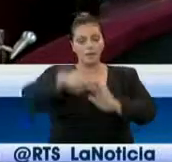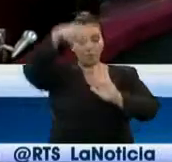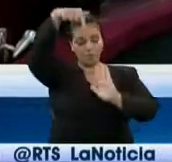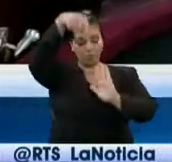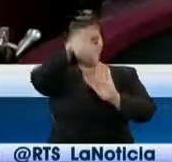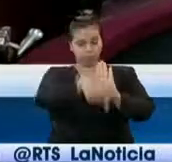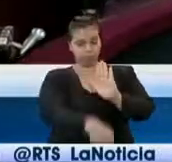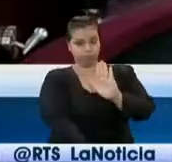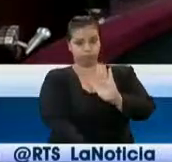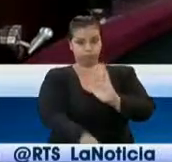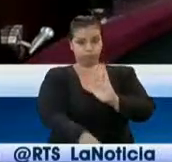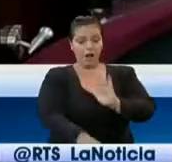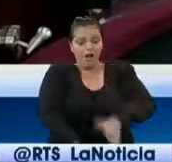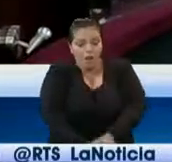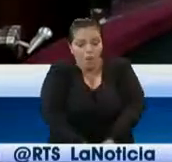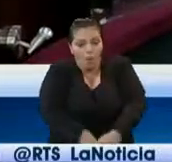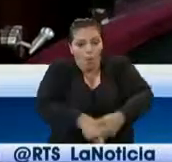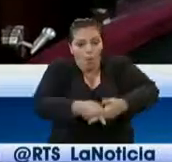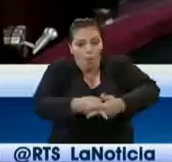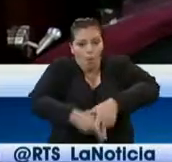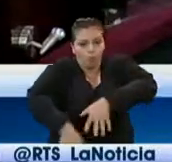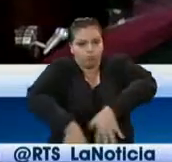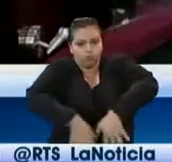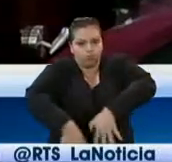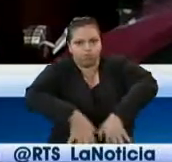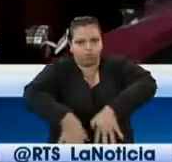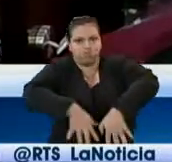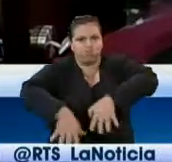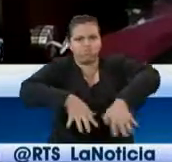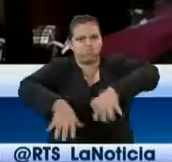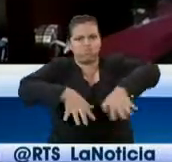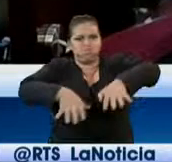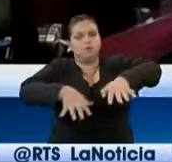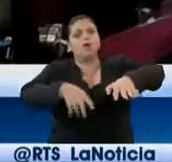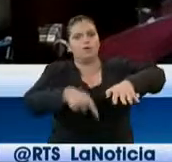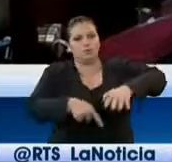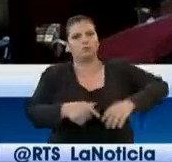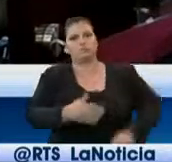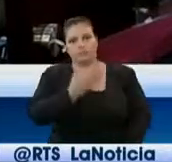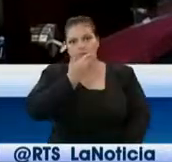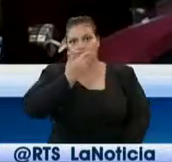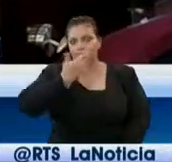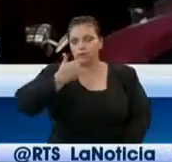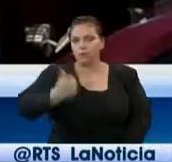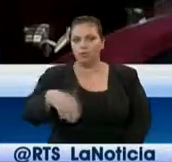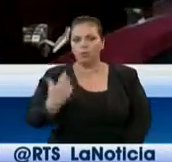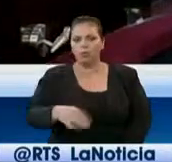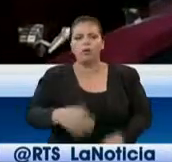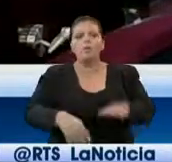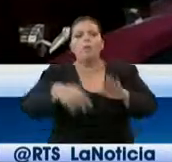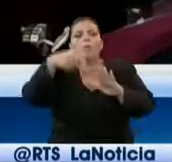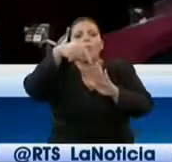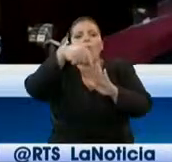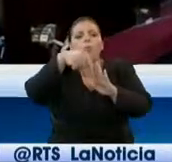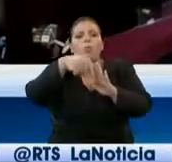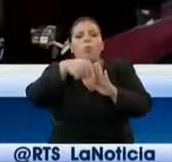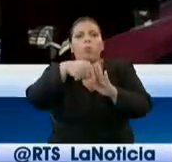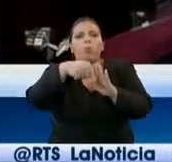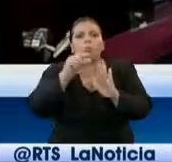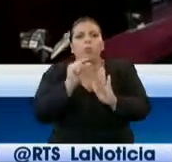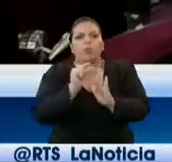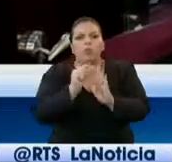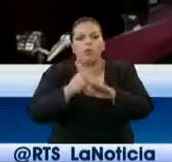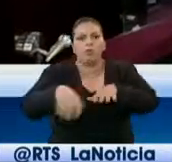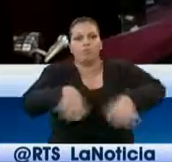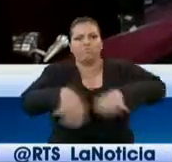conozca, no se sabe de daños ni materiales, mucho menos humanos, gracias a Dios. A ver, tenemos